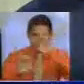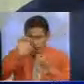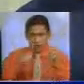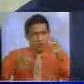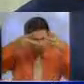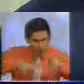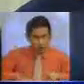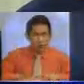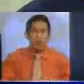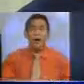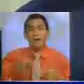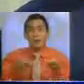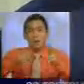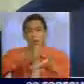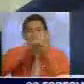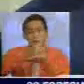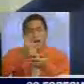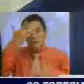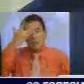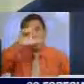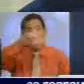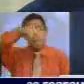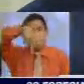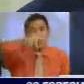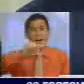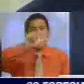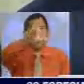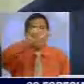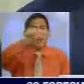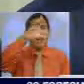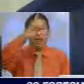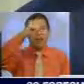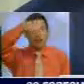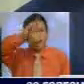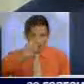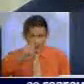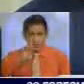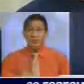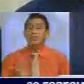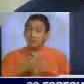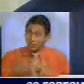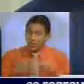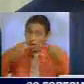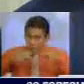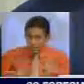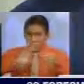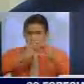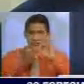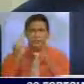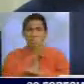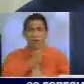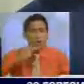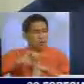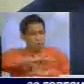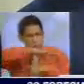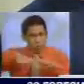el paladar hendido y reparamos el hueco, pero también el músculo en el paladar. Y ese músculo